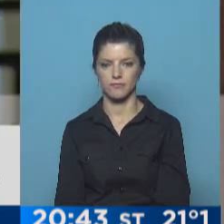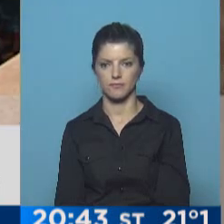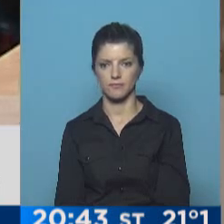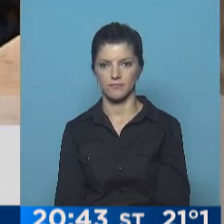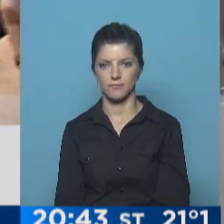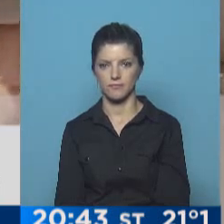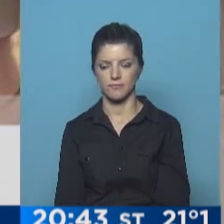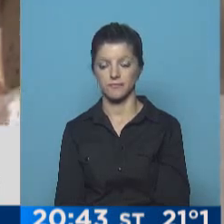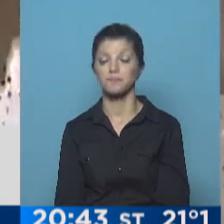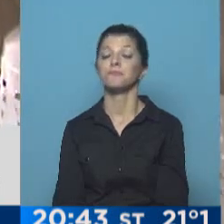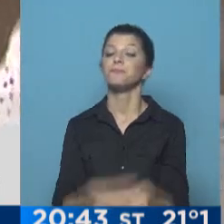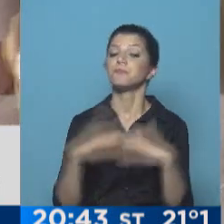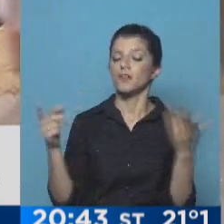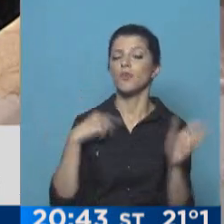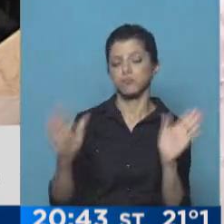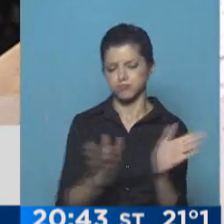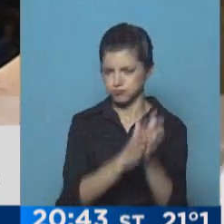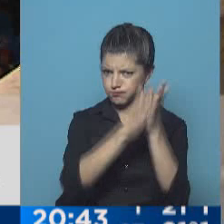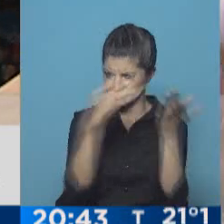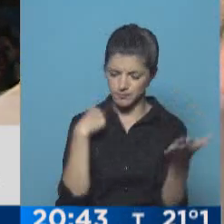parlamento resulta